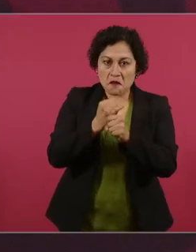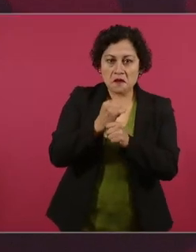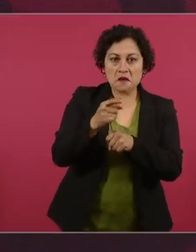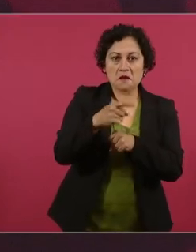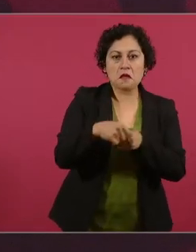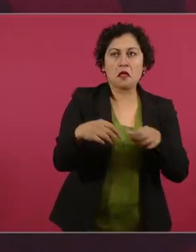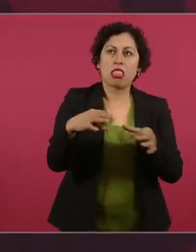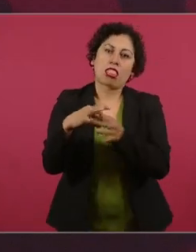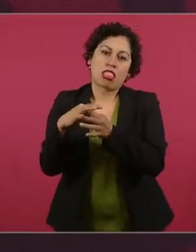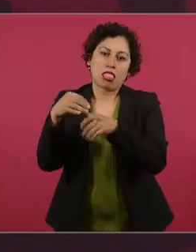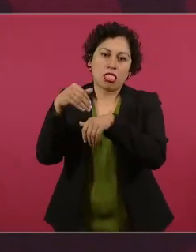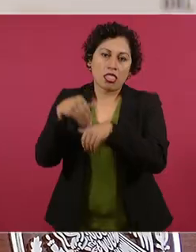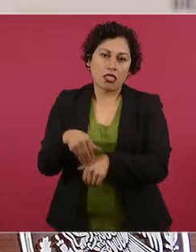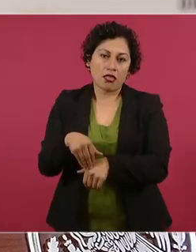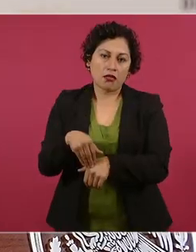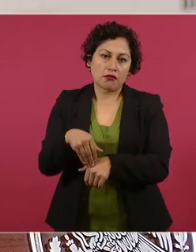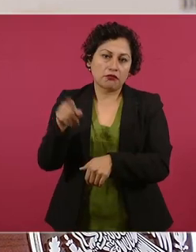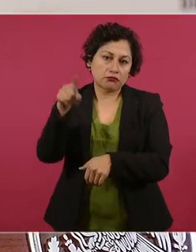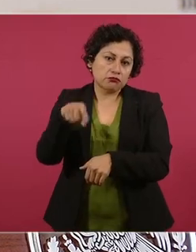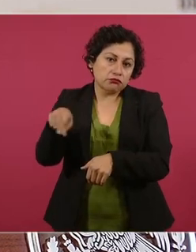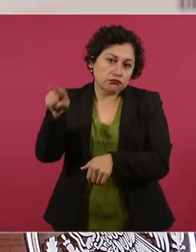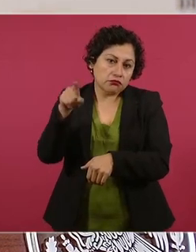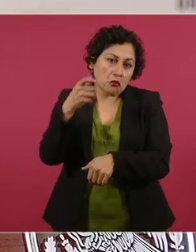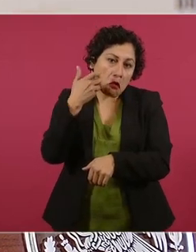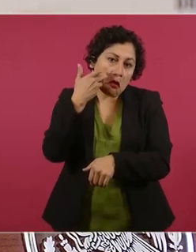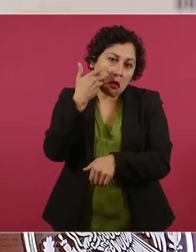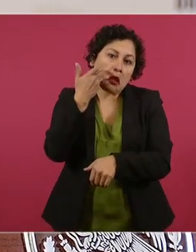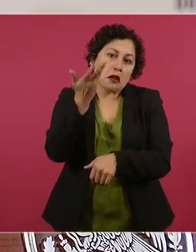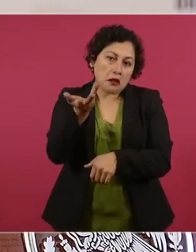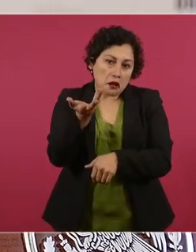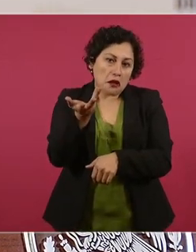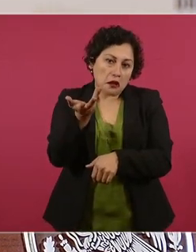pues tienen que hacer su lucha, ¿no?